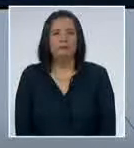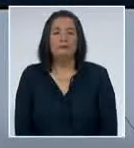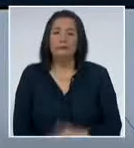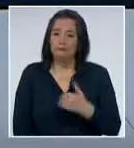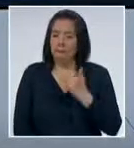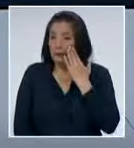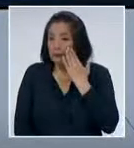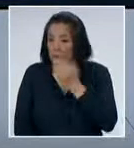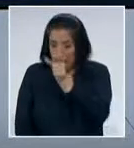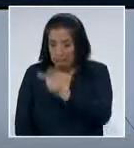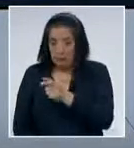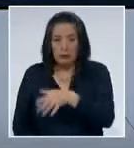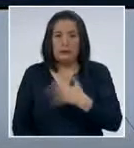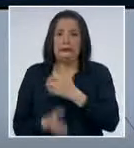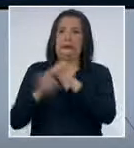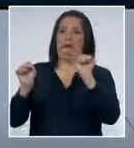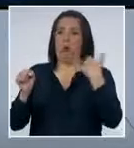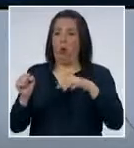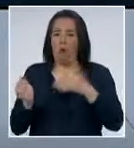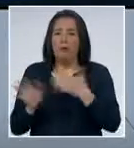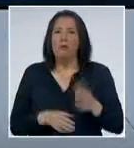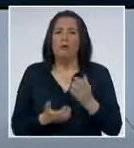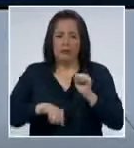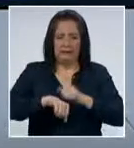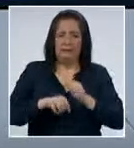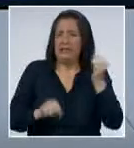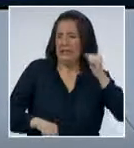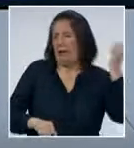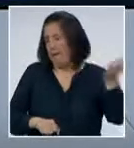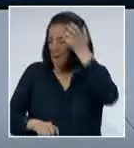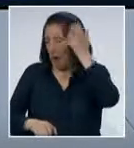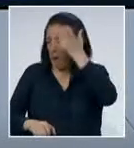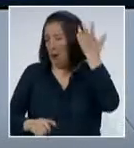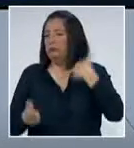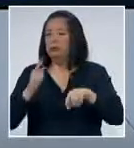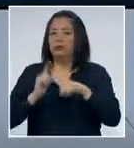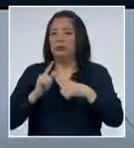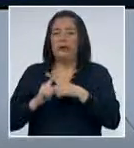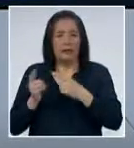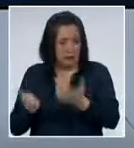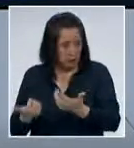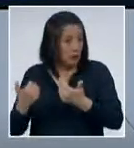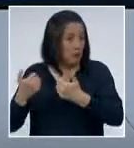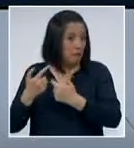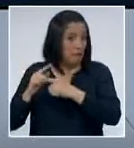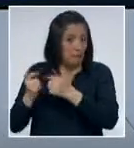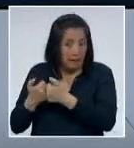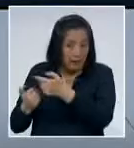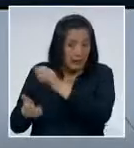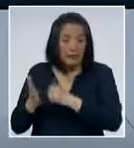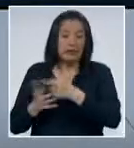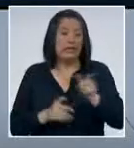Y una madre salvó de morir tras ser atacada a pedradas en la cabeza por su expareja esta madrugada. La brutal agresión se produjo porque la mujer